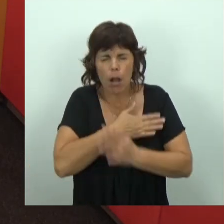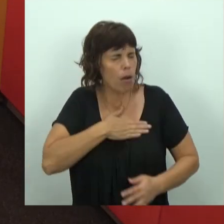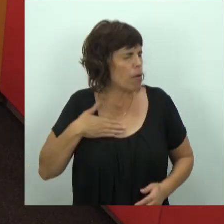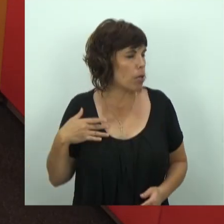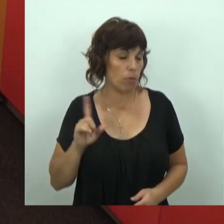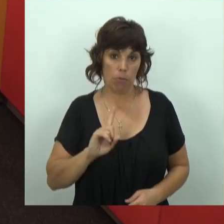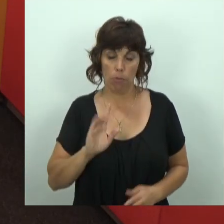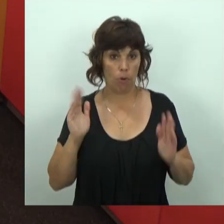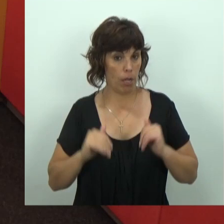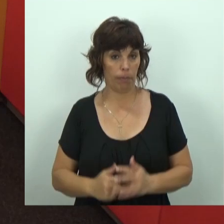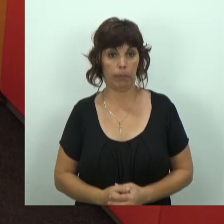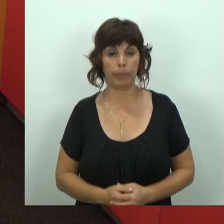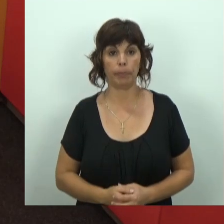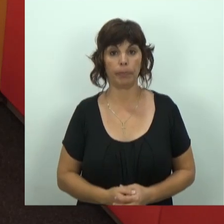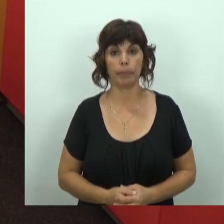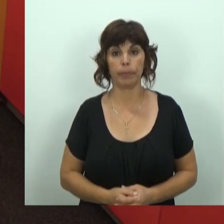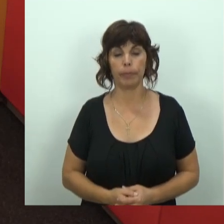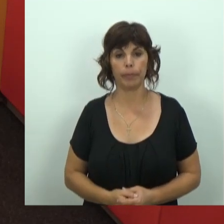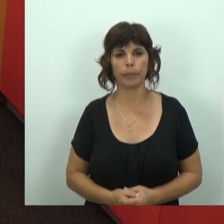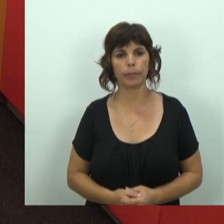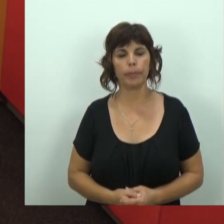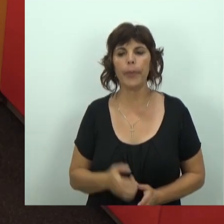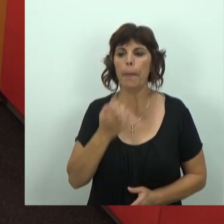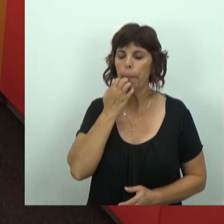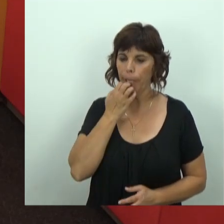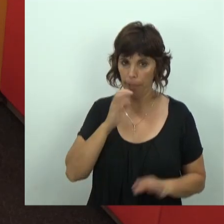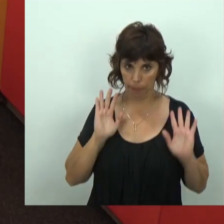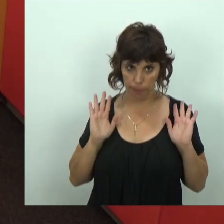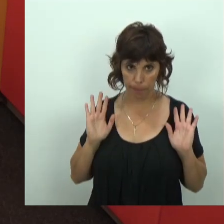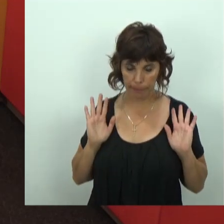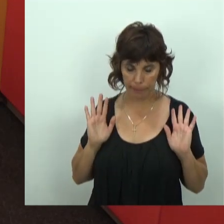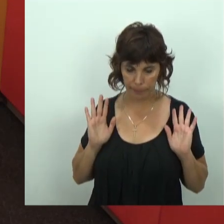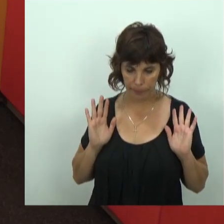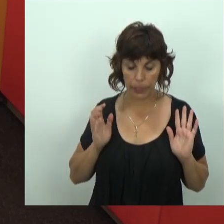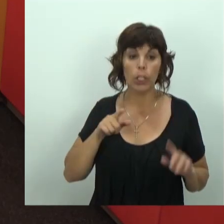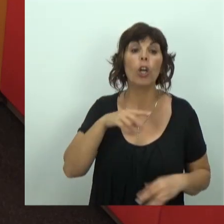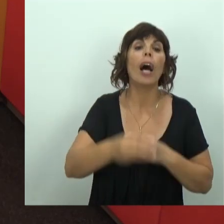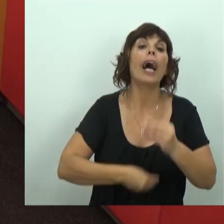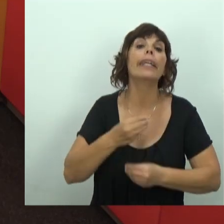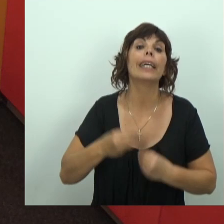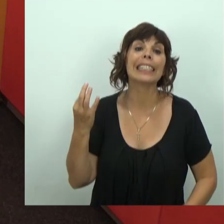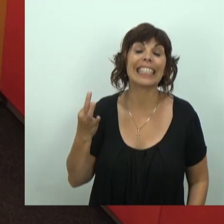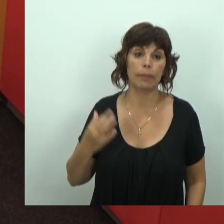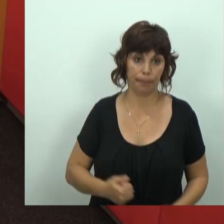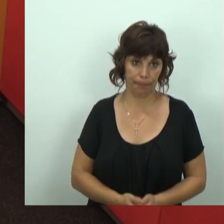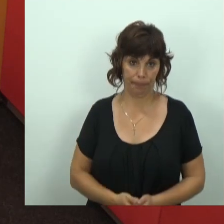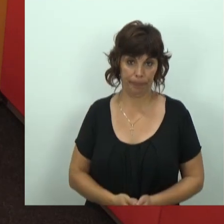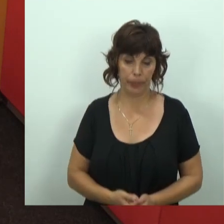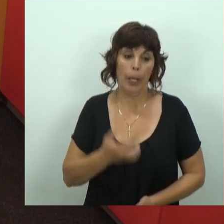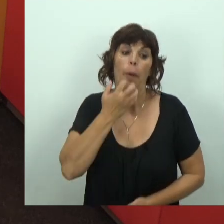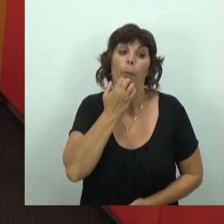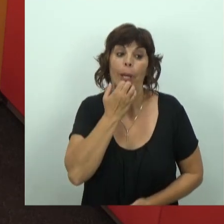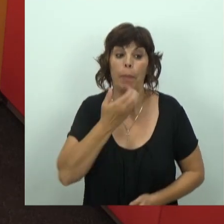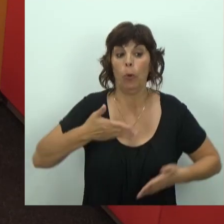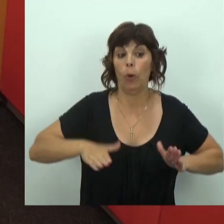¿Qué harías? ¿Qué harías? Pregunta. ¿Qué harías si tu